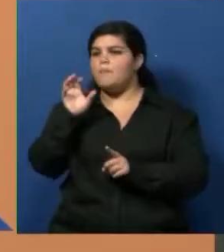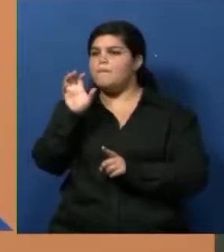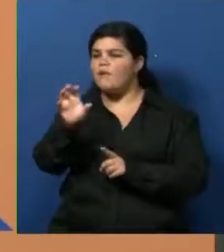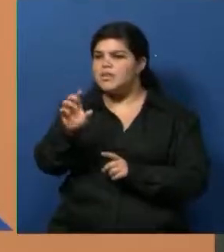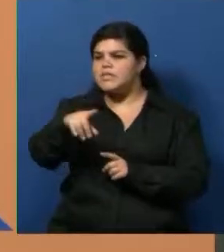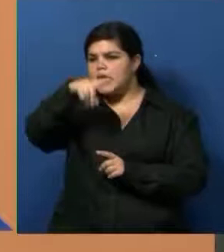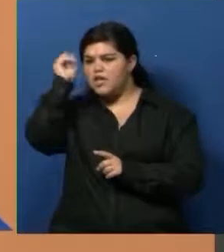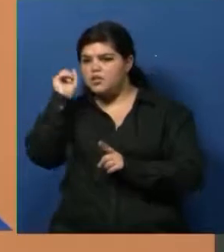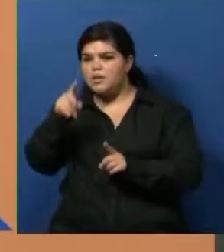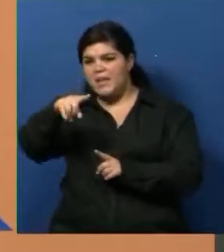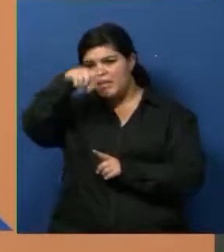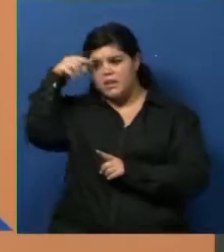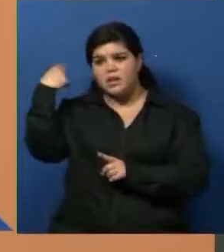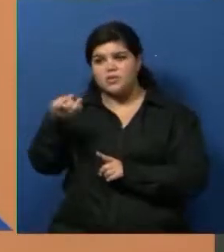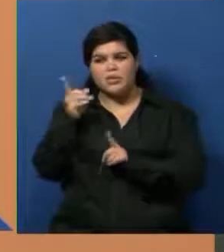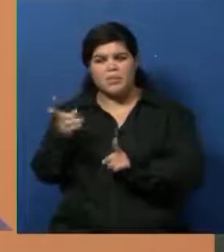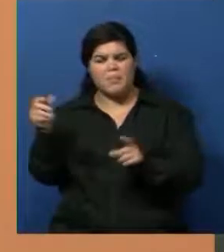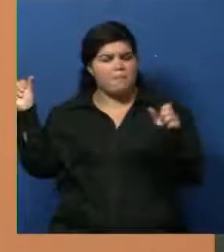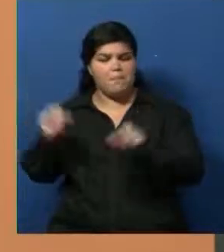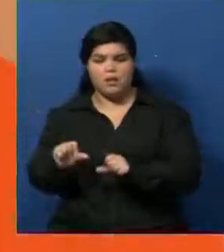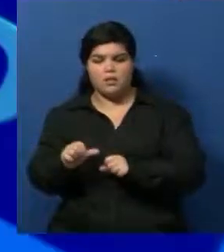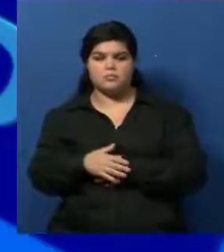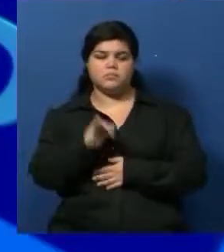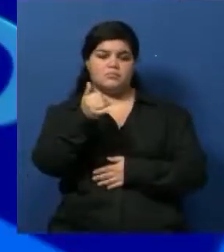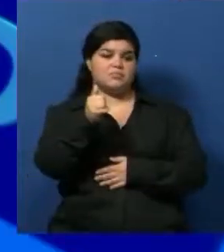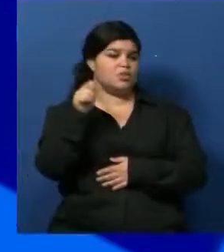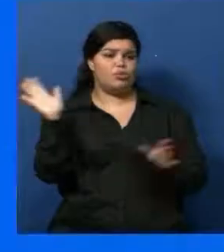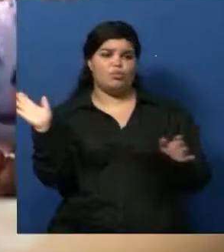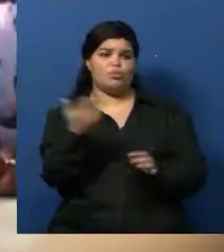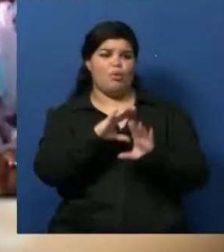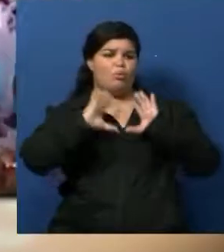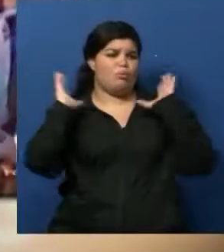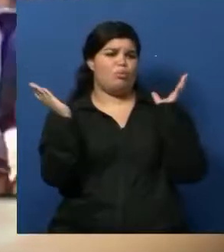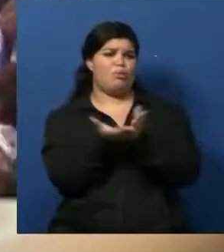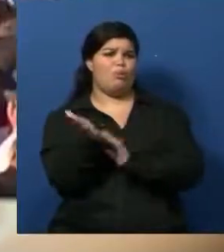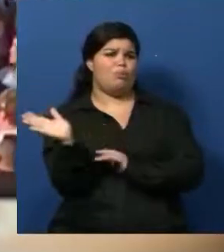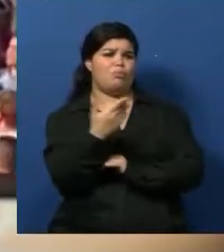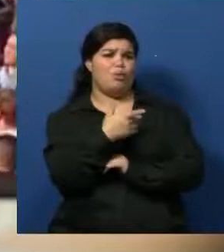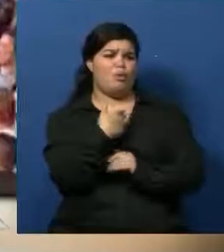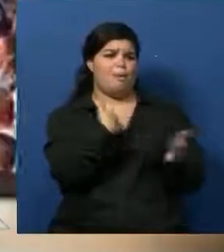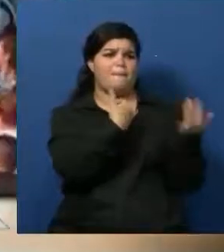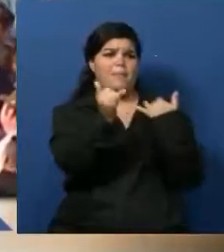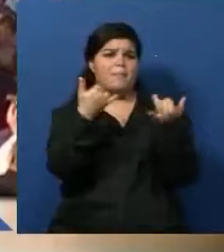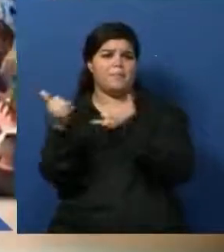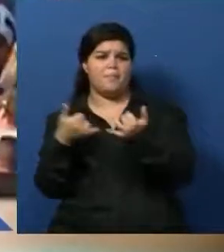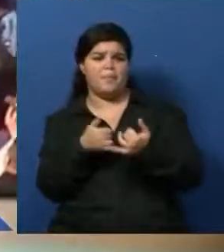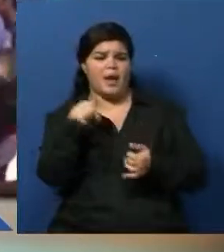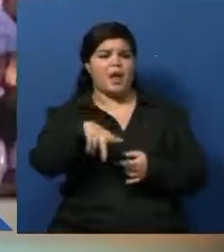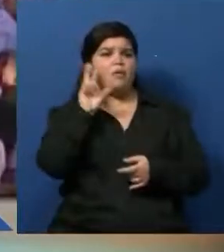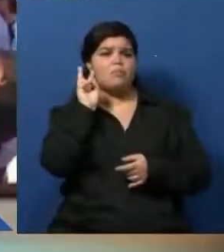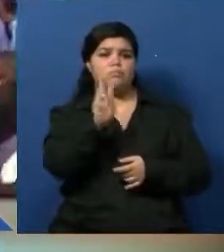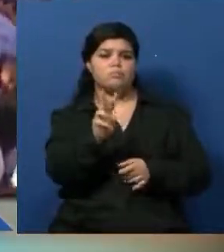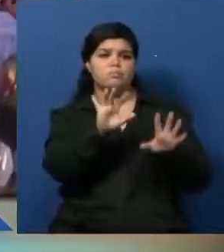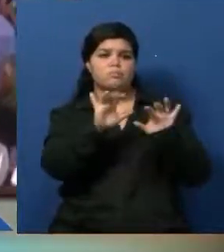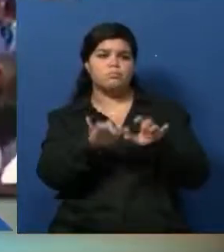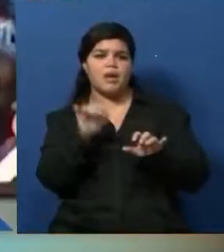internacional. Y sí, todo el mundo hoy ha hablado de esto. Todo el mundo ha hablado de esto. Es simplemente agarrar una computadora y mirar los